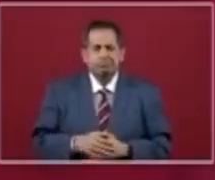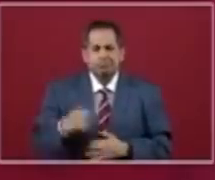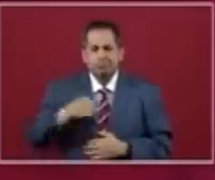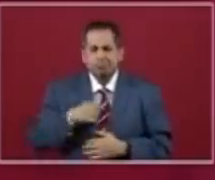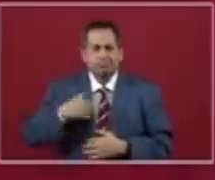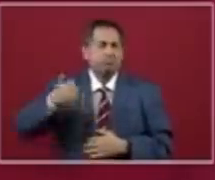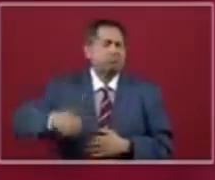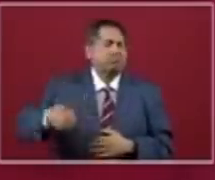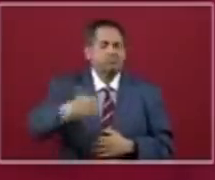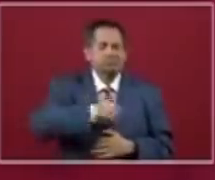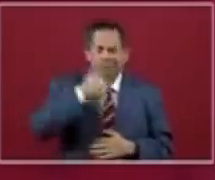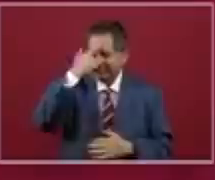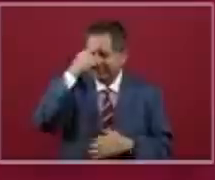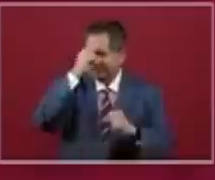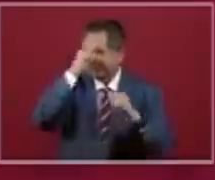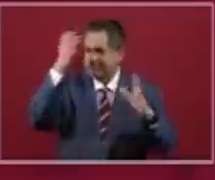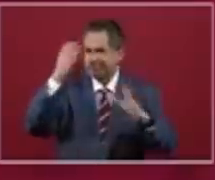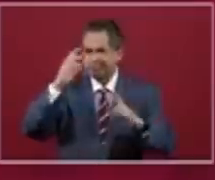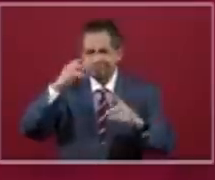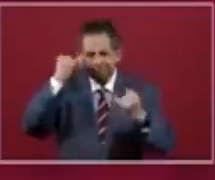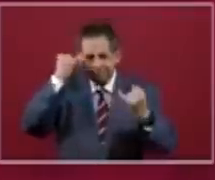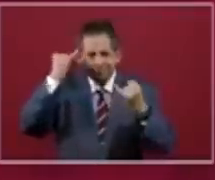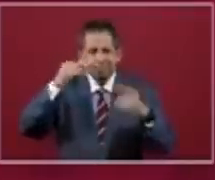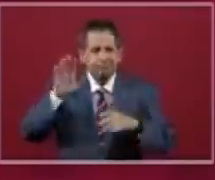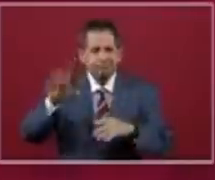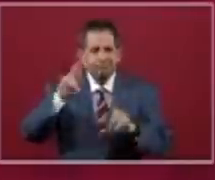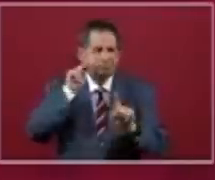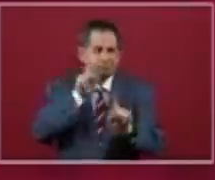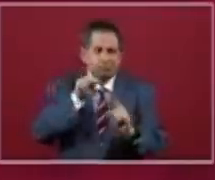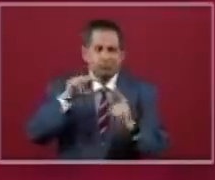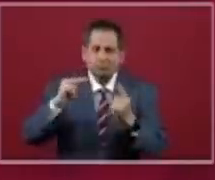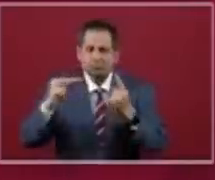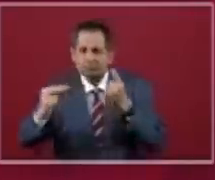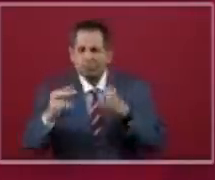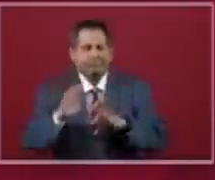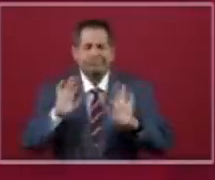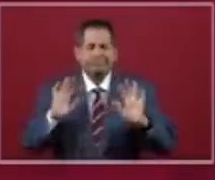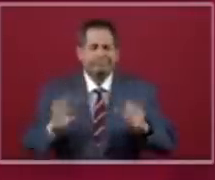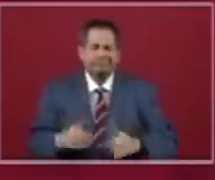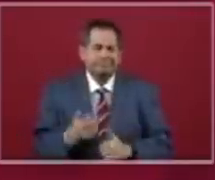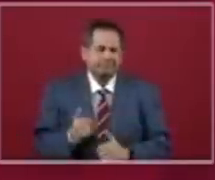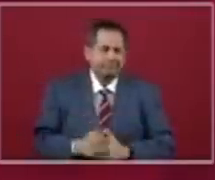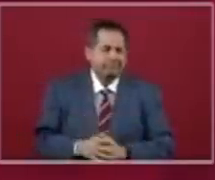quien tiene sus enfoques,